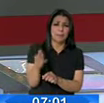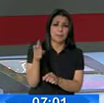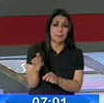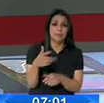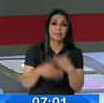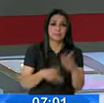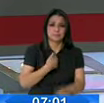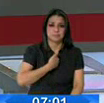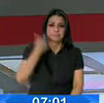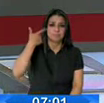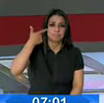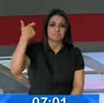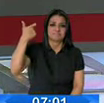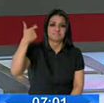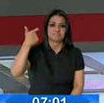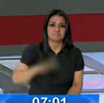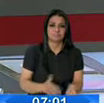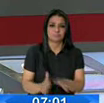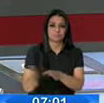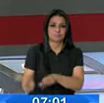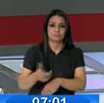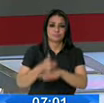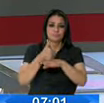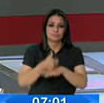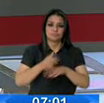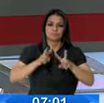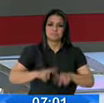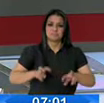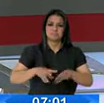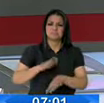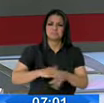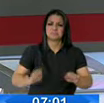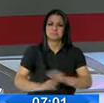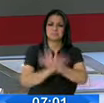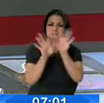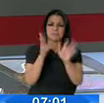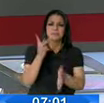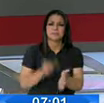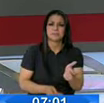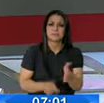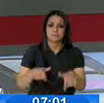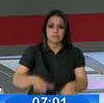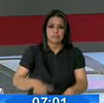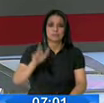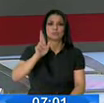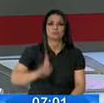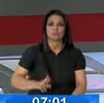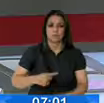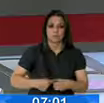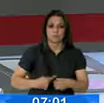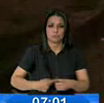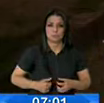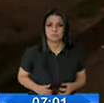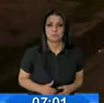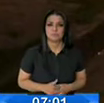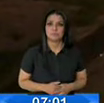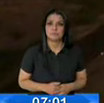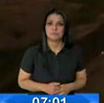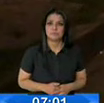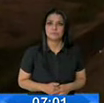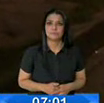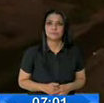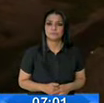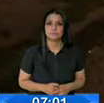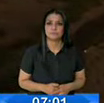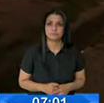antes de quitarse la vida. Las autoridades iniciaron una investigación para esclarecer el hecho ocurrido en el sur de la ciudad de Quito. El